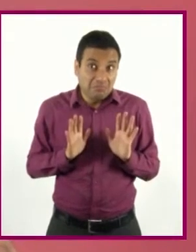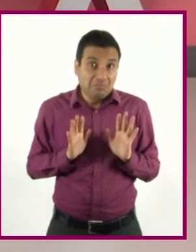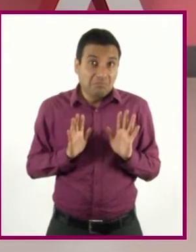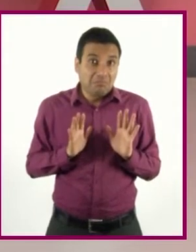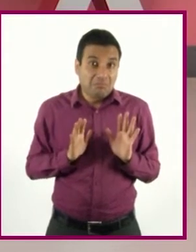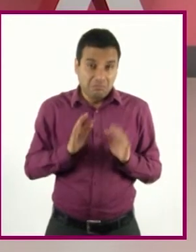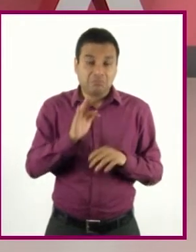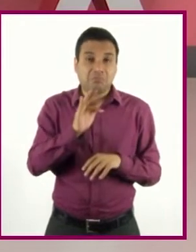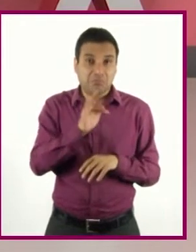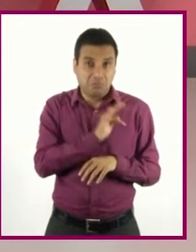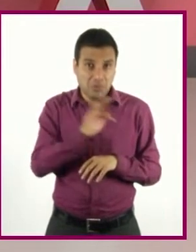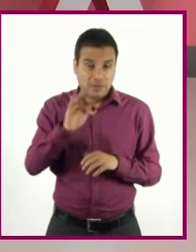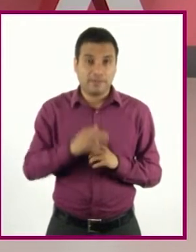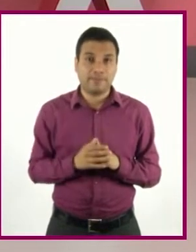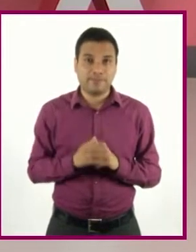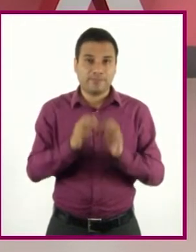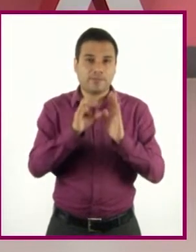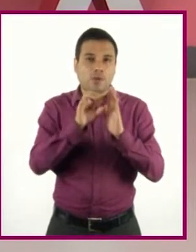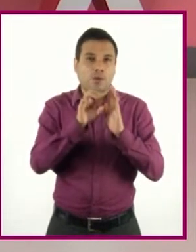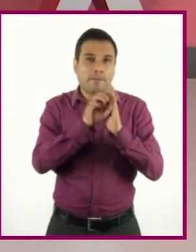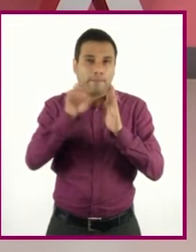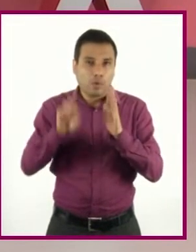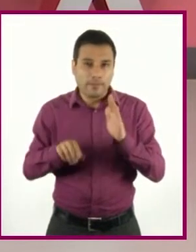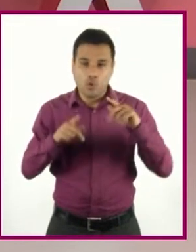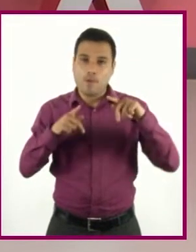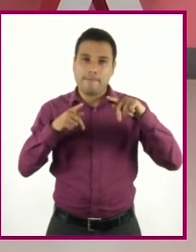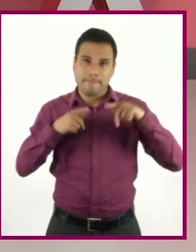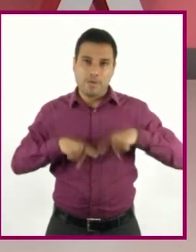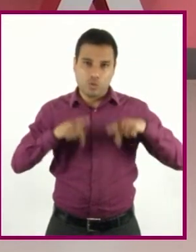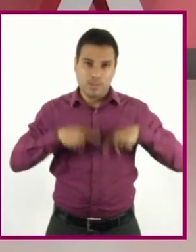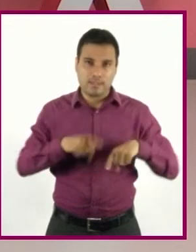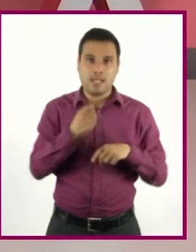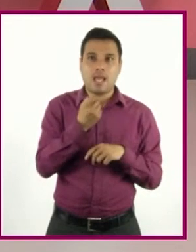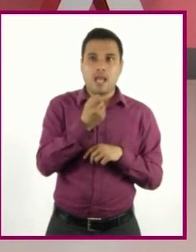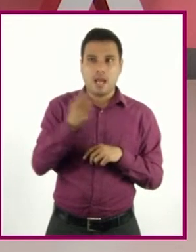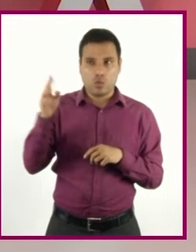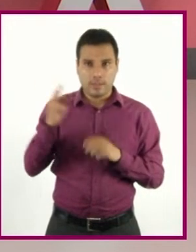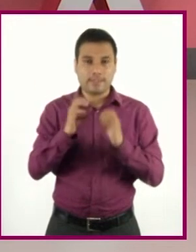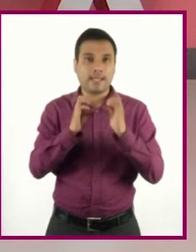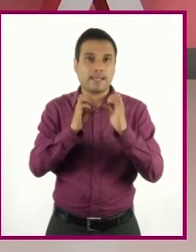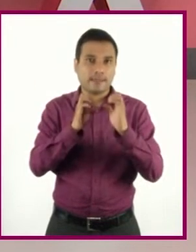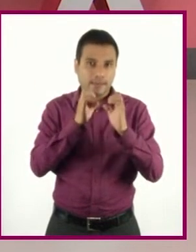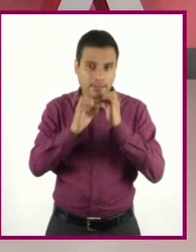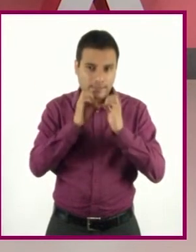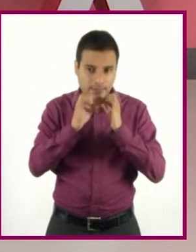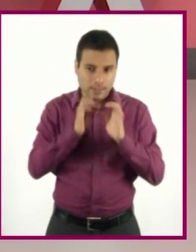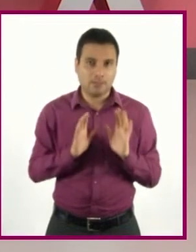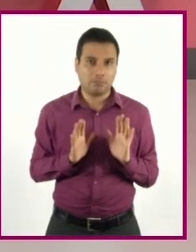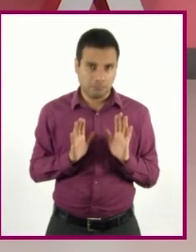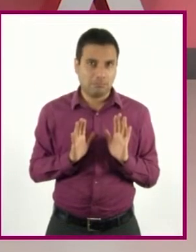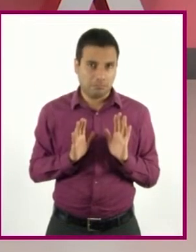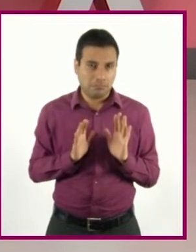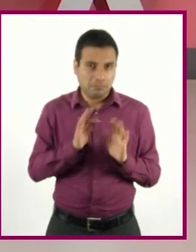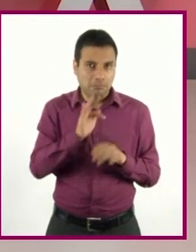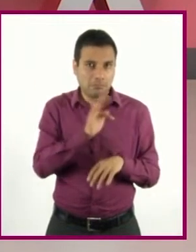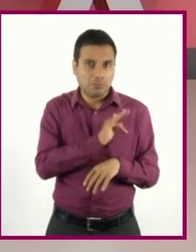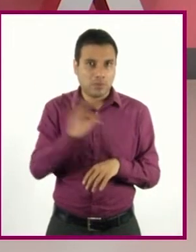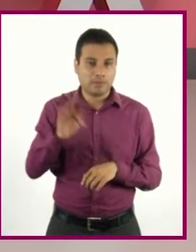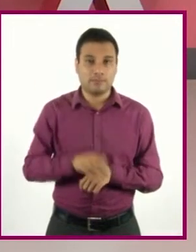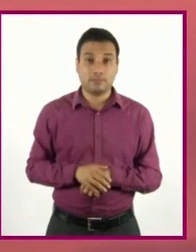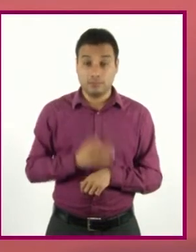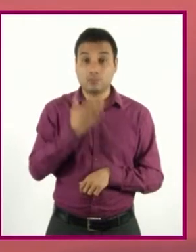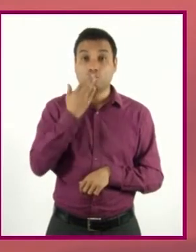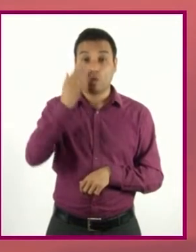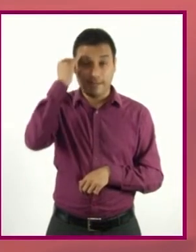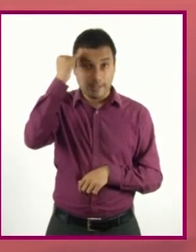ser. Podría entrevistar a varias personas y desde luego usaría esta entrevista del chef. Muy